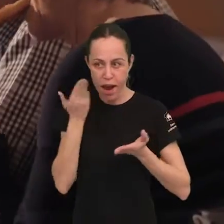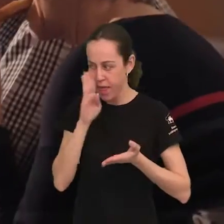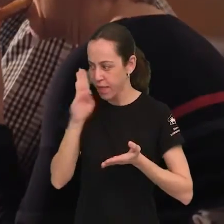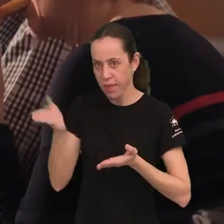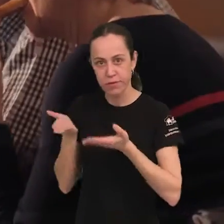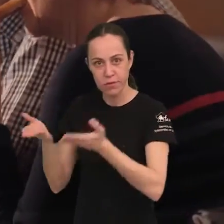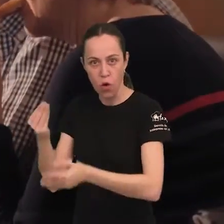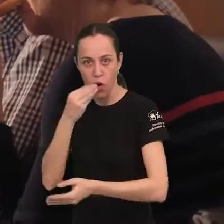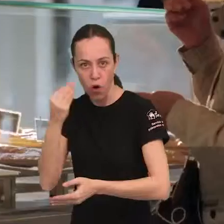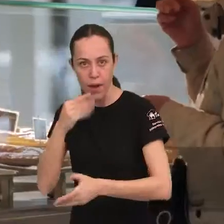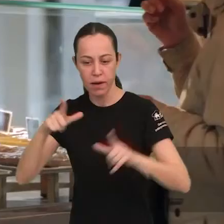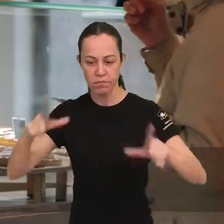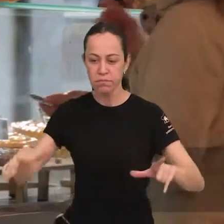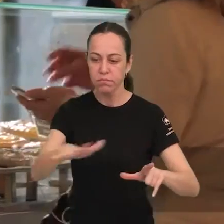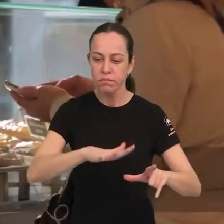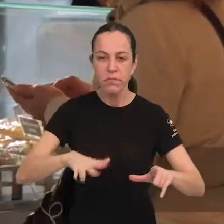ambiente acogedor.